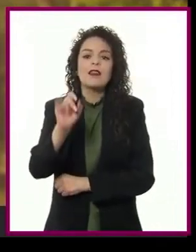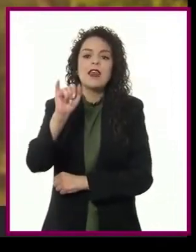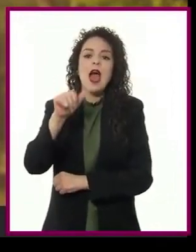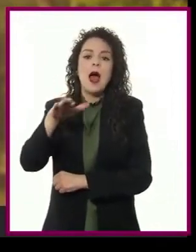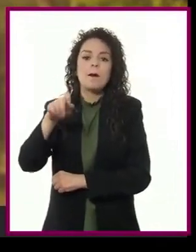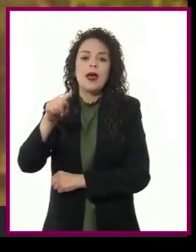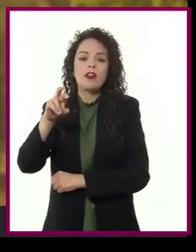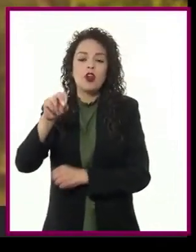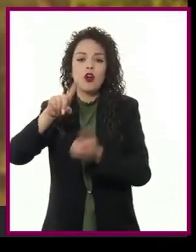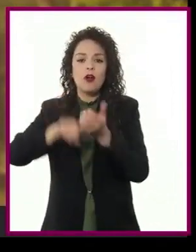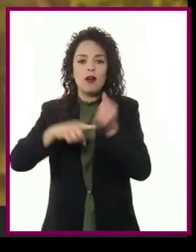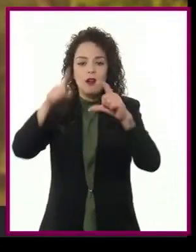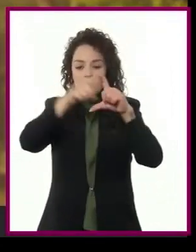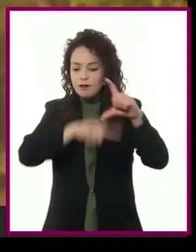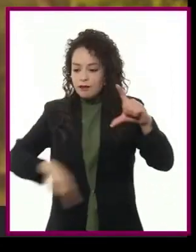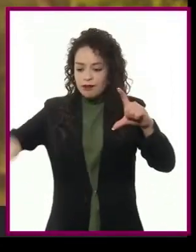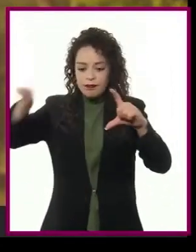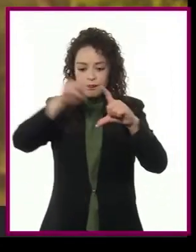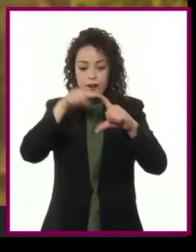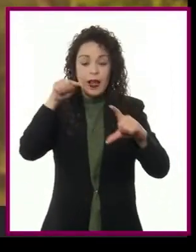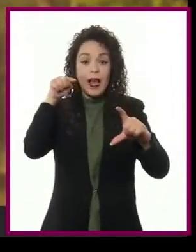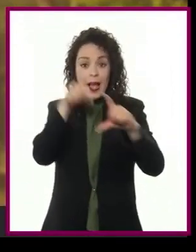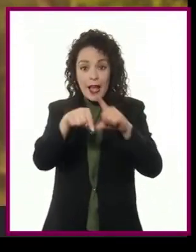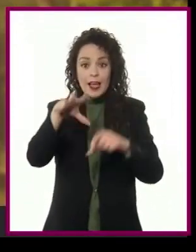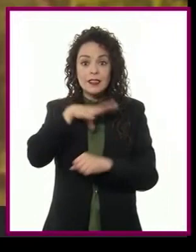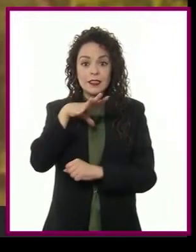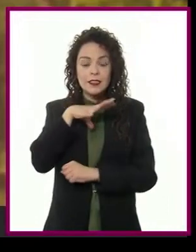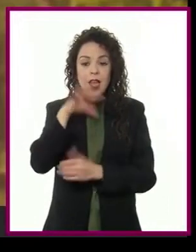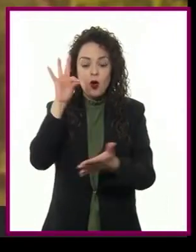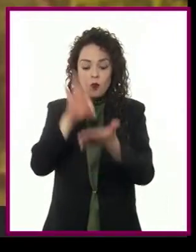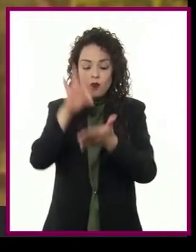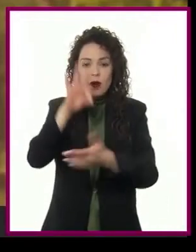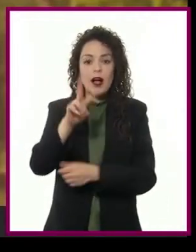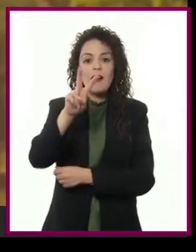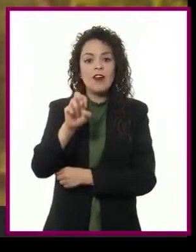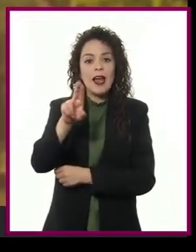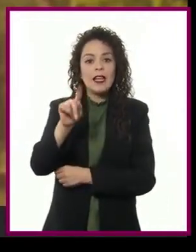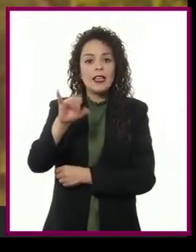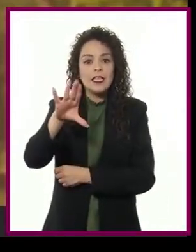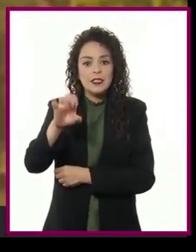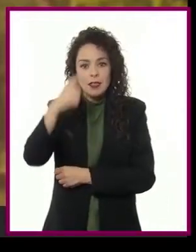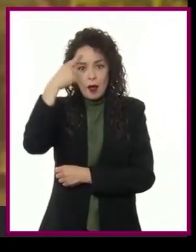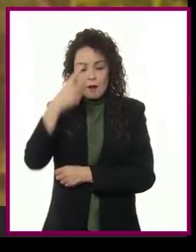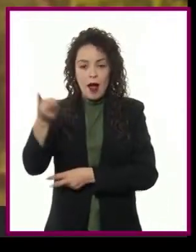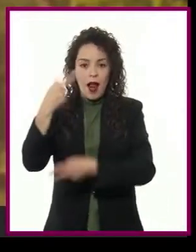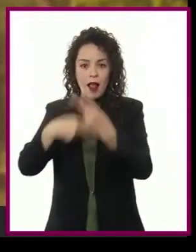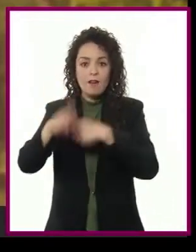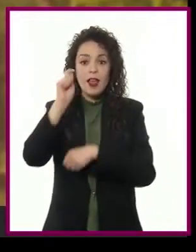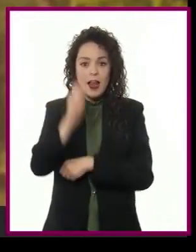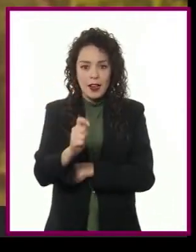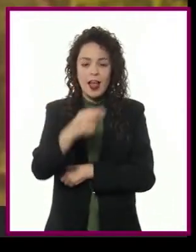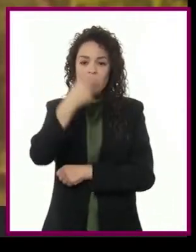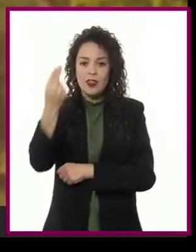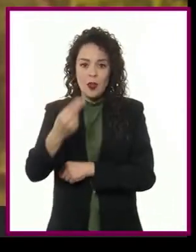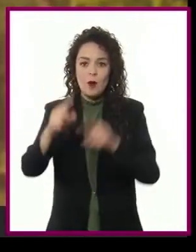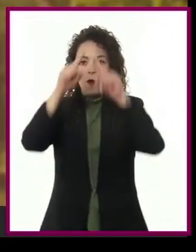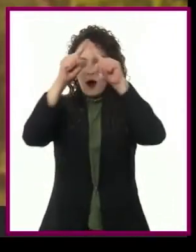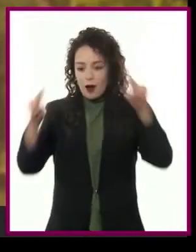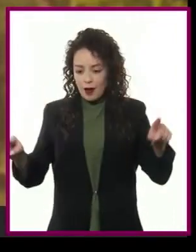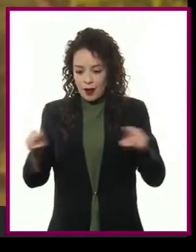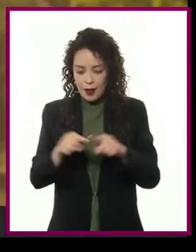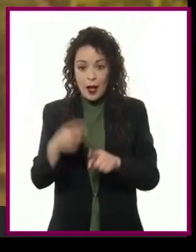y esta produce un vértice en el ángulo recto del triángulo rectángulo. Por lo tanto, el